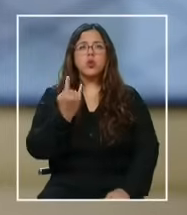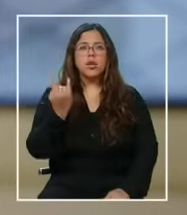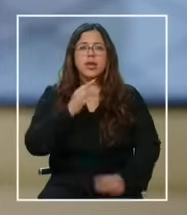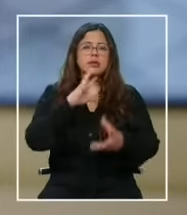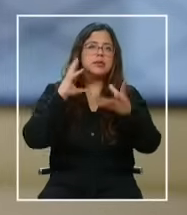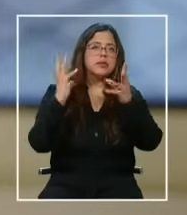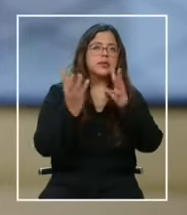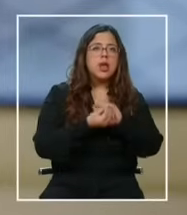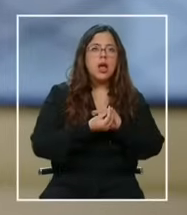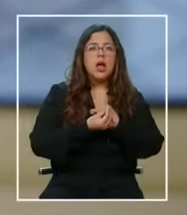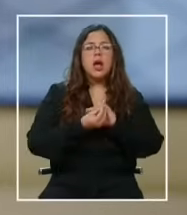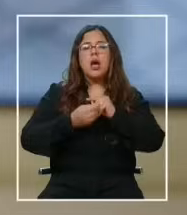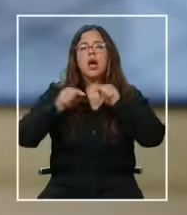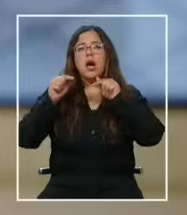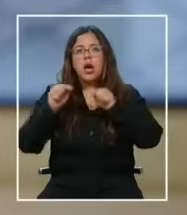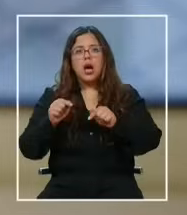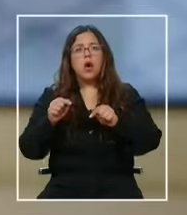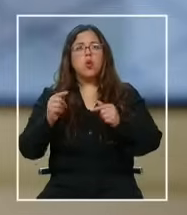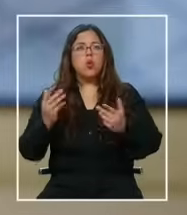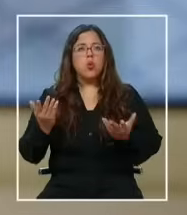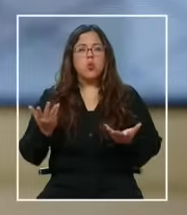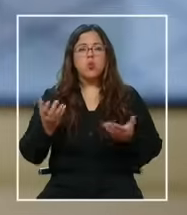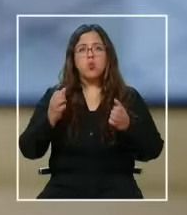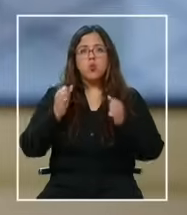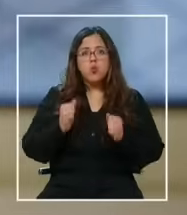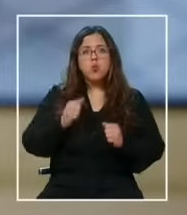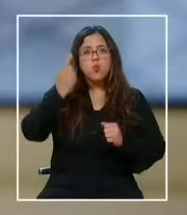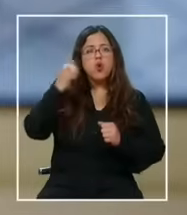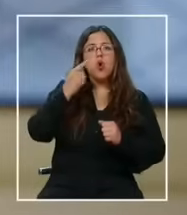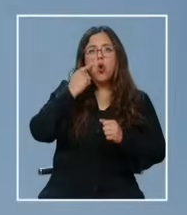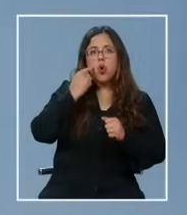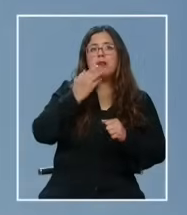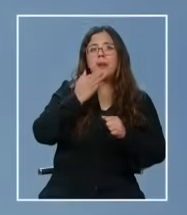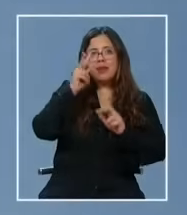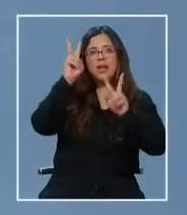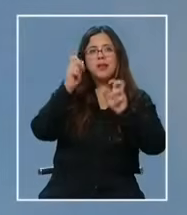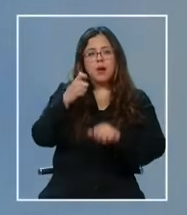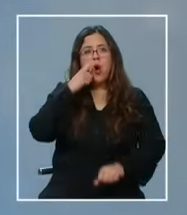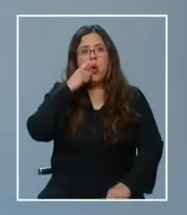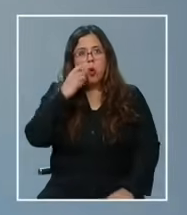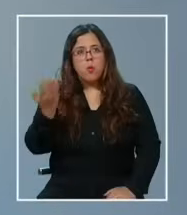catástrofe eso ya este uno puede pero hay límites